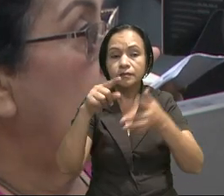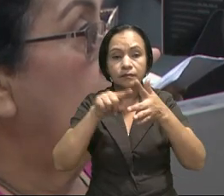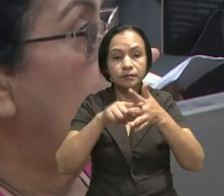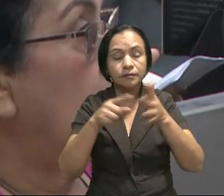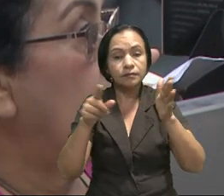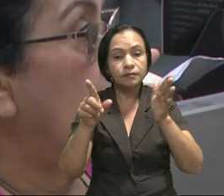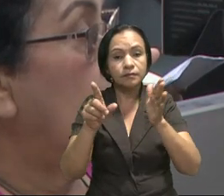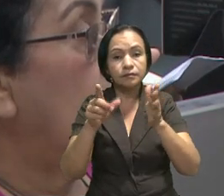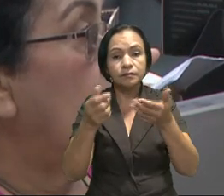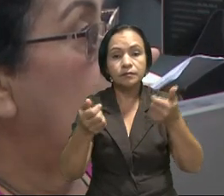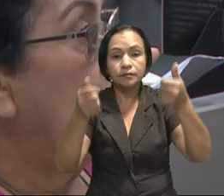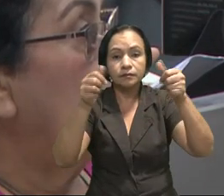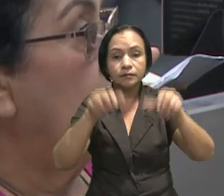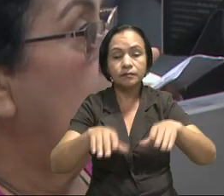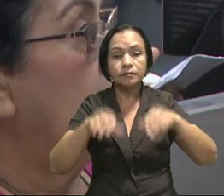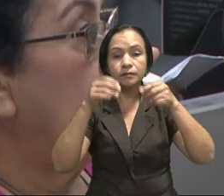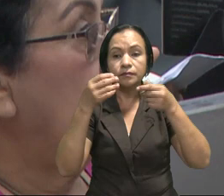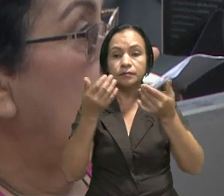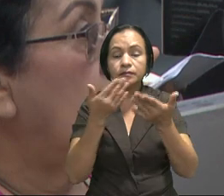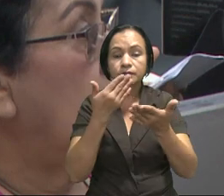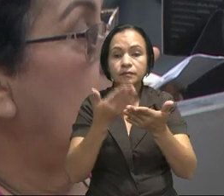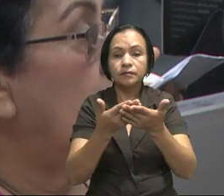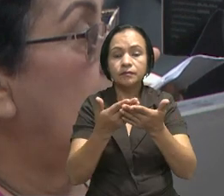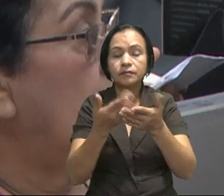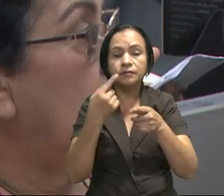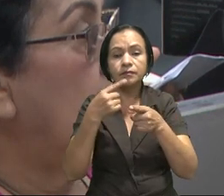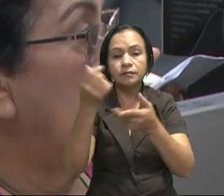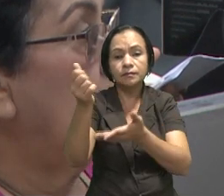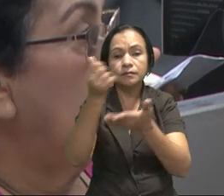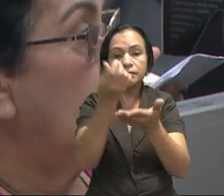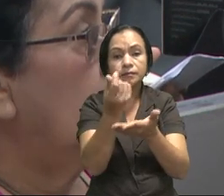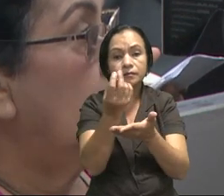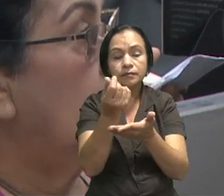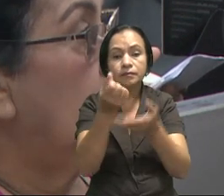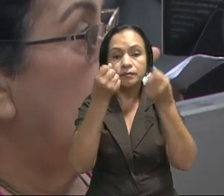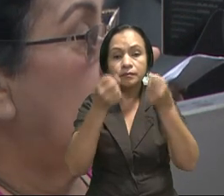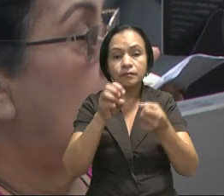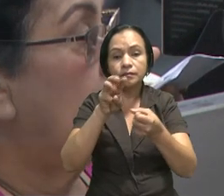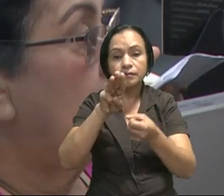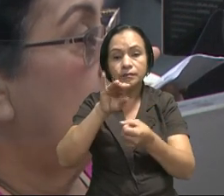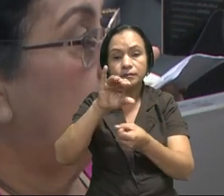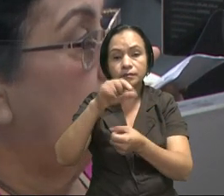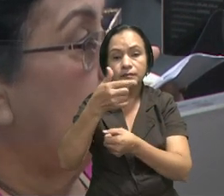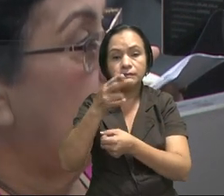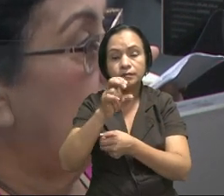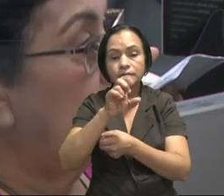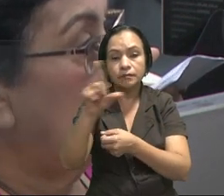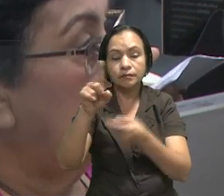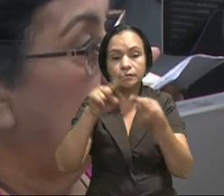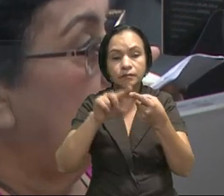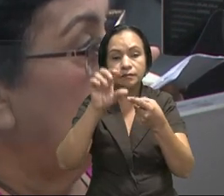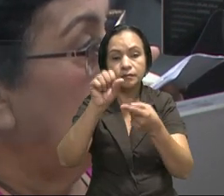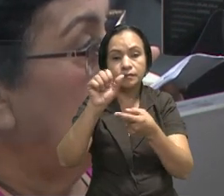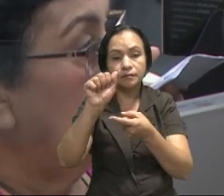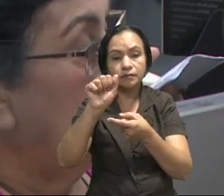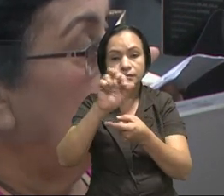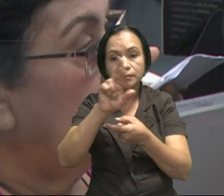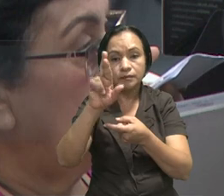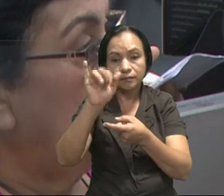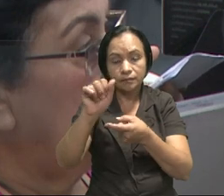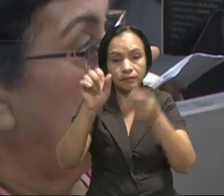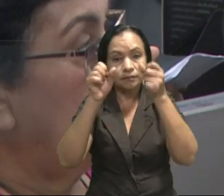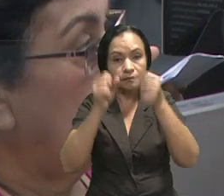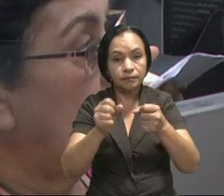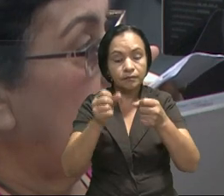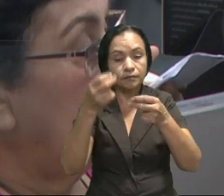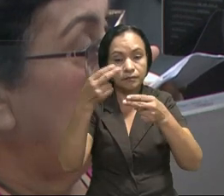iniciativa de decreto de aprobación de pensión de gracias a favor de el señor Miguel Benito Buitrago Sarria. Iniciativa